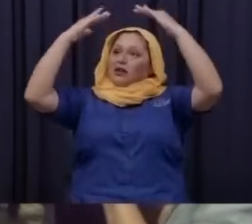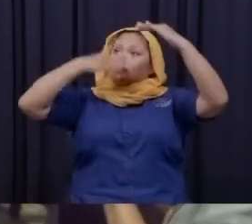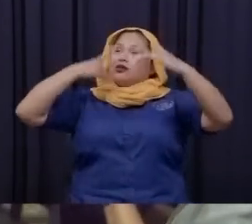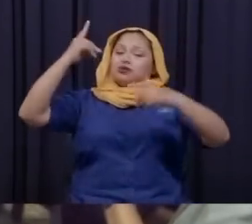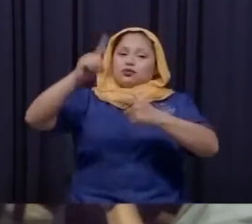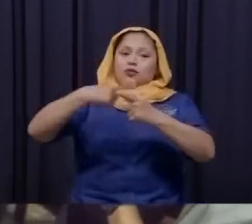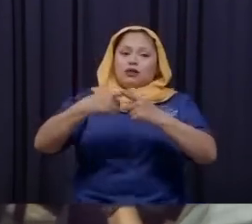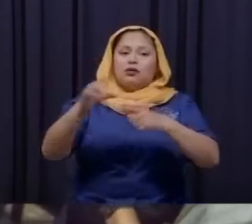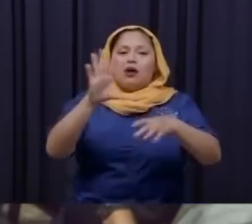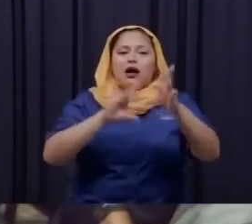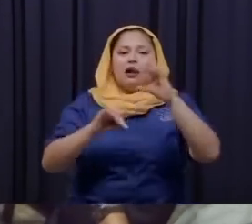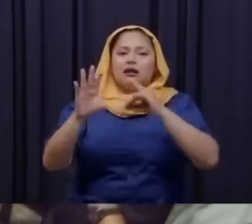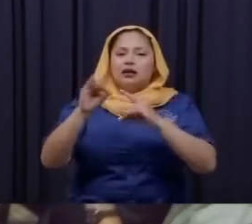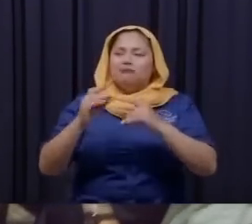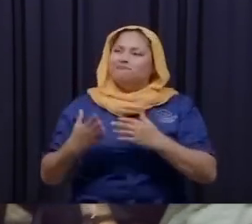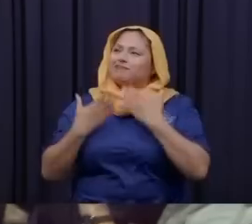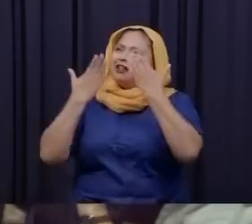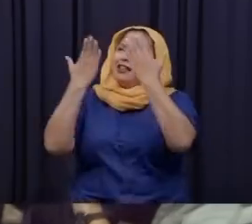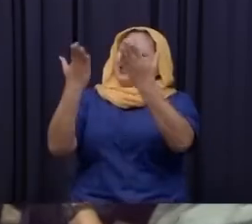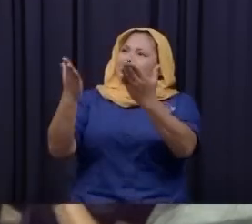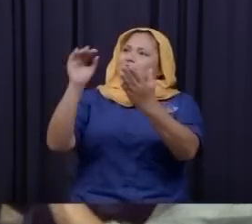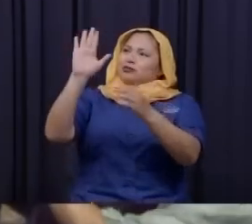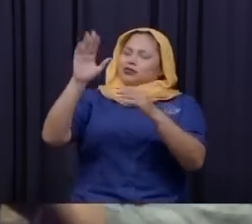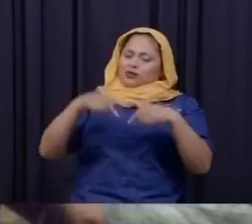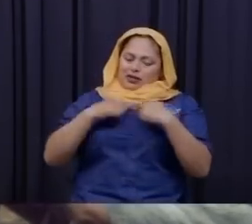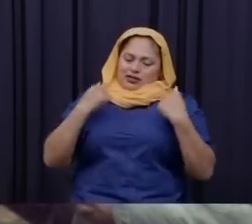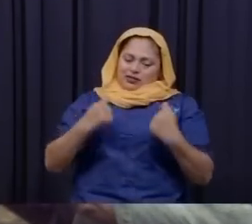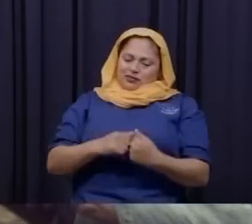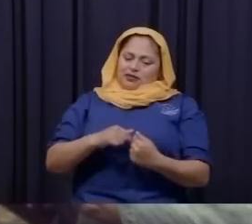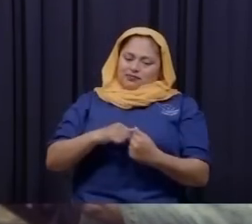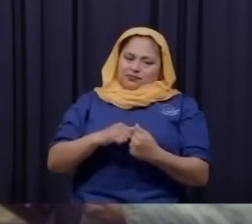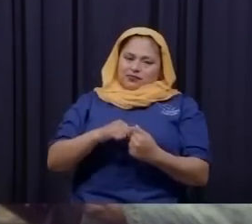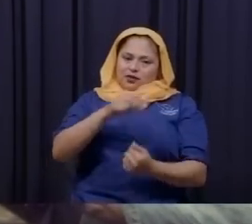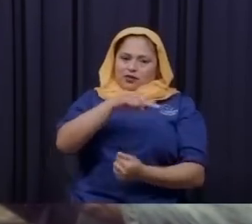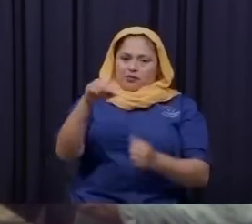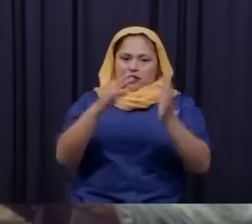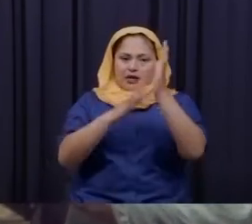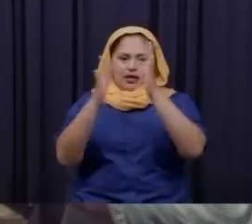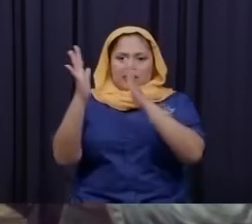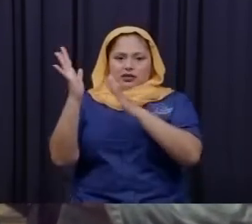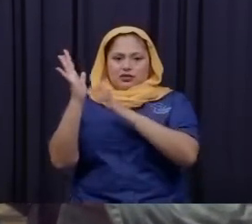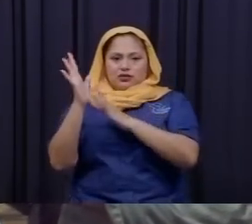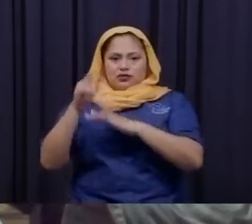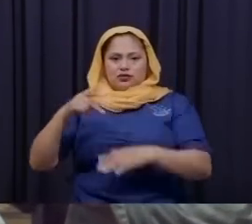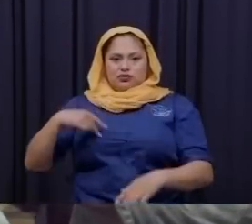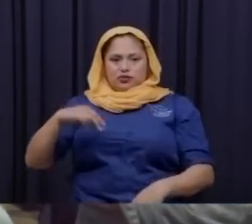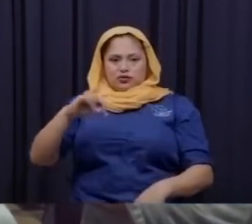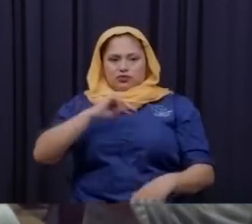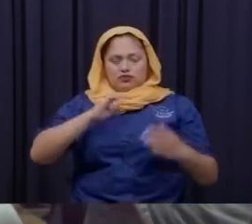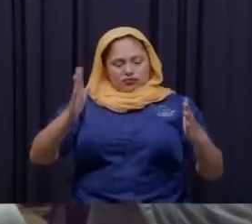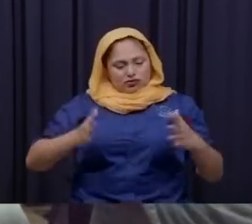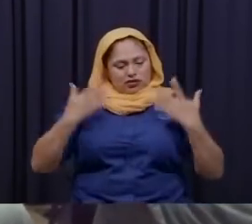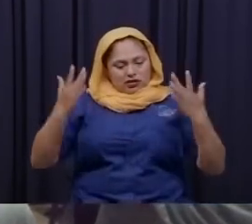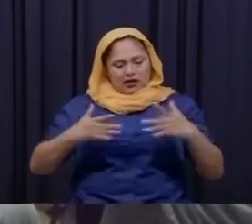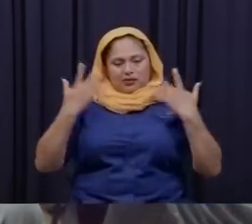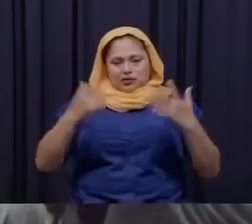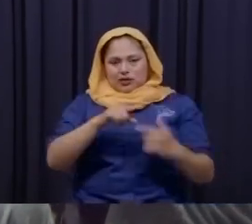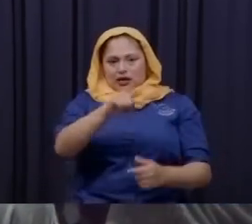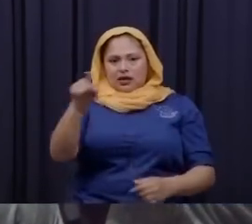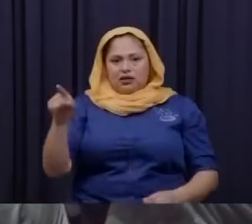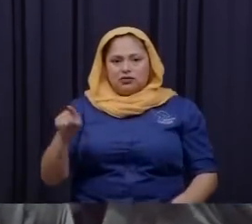alguien rinde su corazón a ti, Padre. En el nombre de Jesús de Nazaret, nosotros nos regocijamos con ellos y quienes